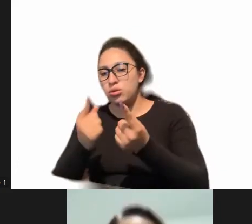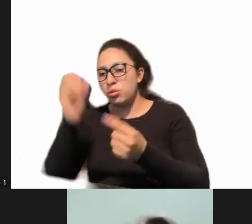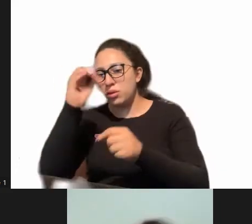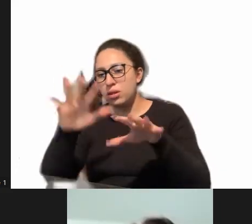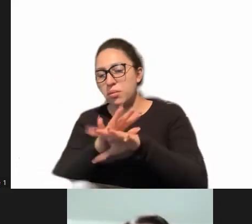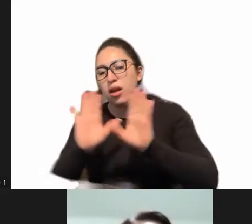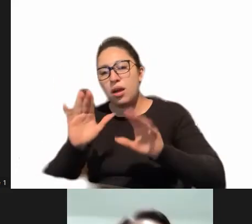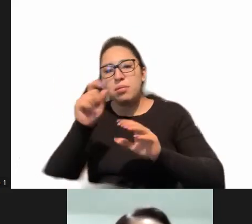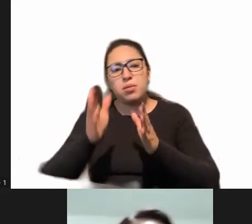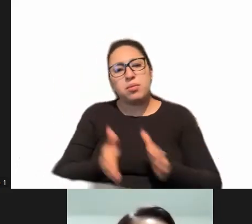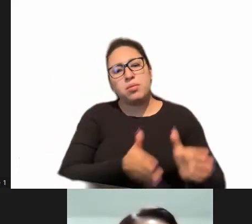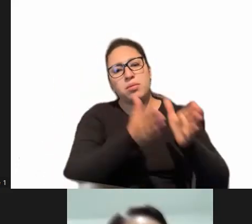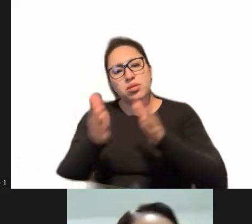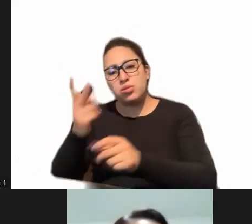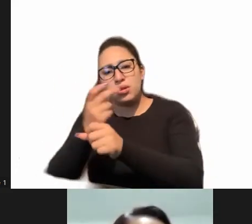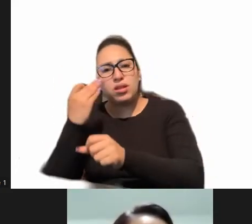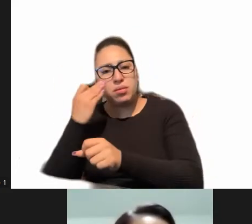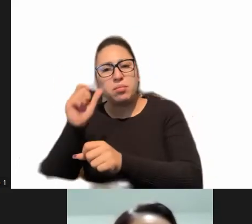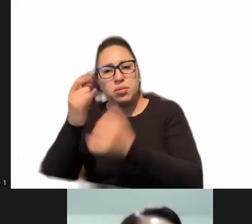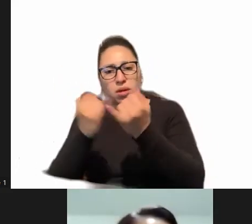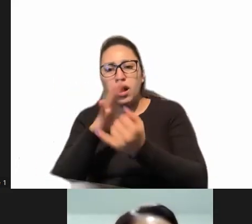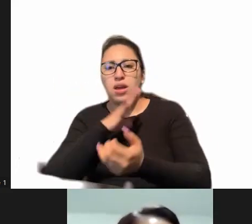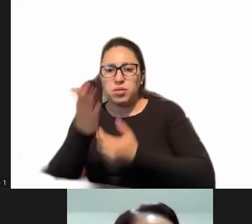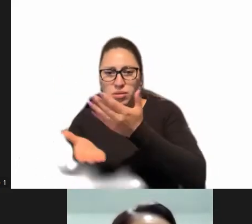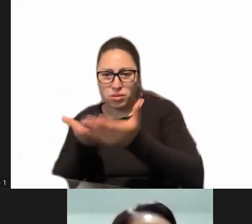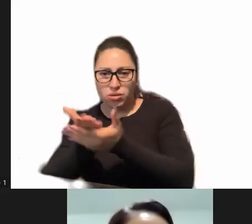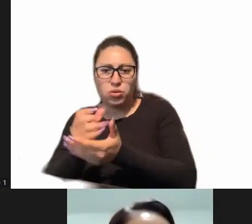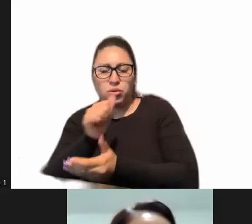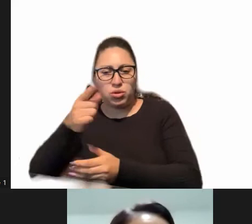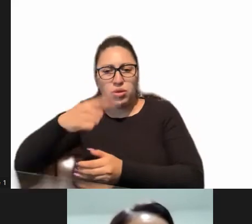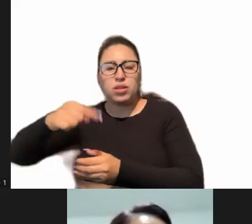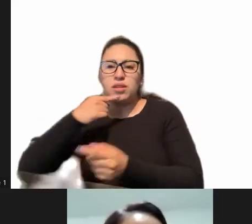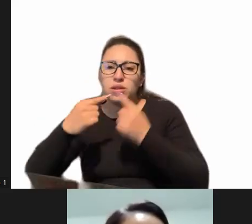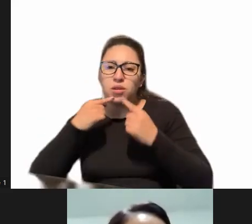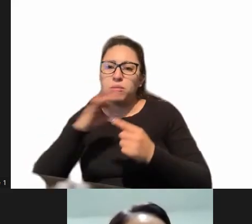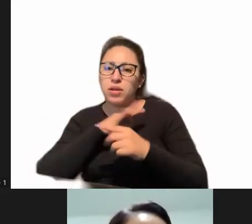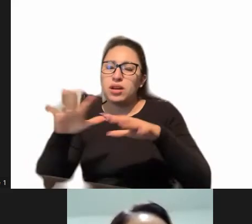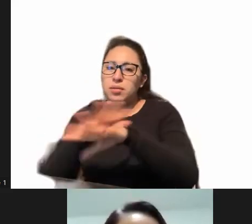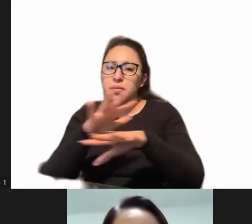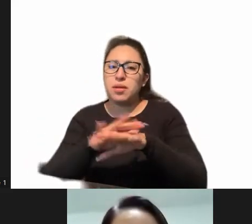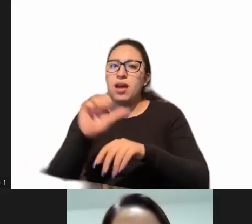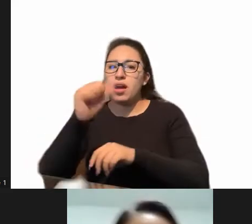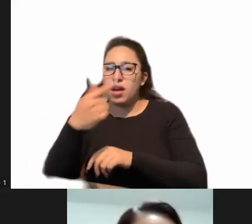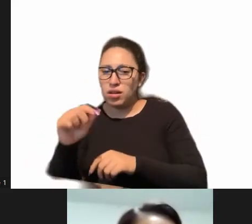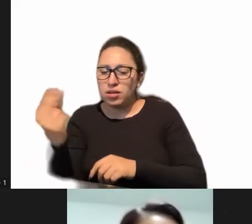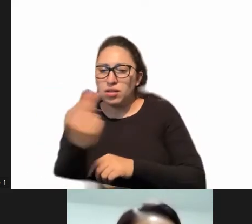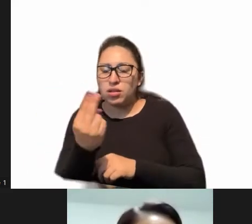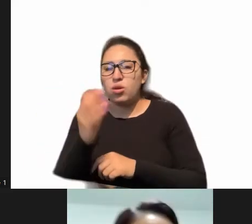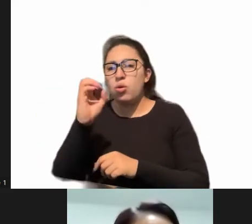pues también después van a pleno y también va a haber posibilidad de discutir y de poder hacer algunas modificaciones, o en su caso ya